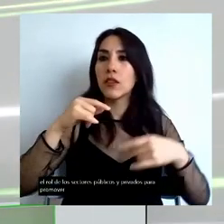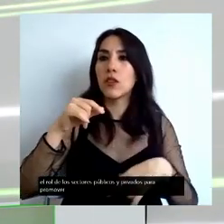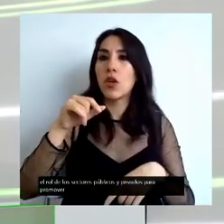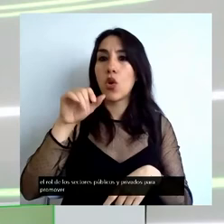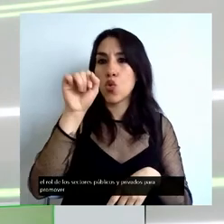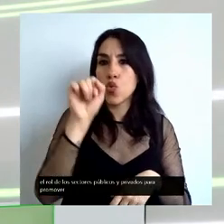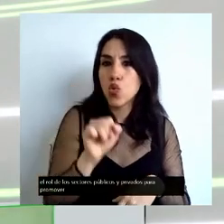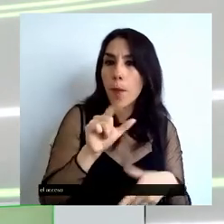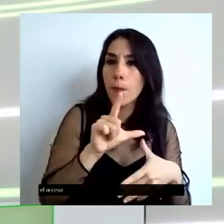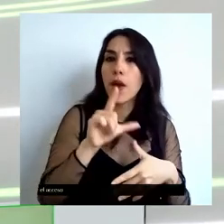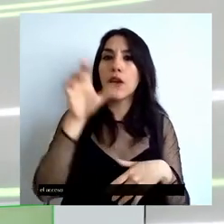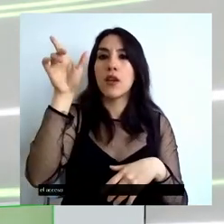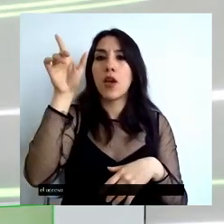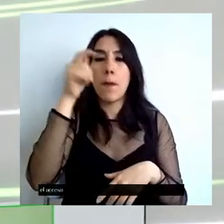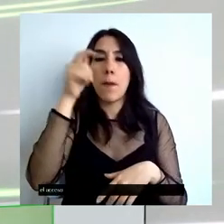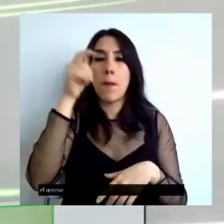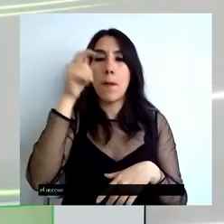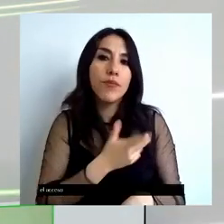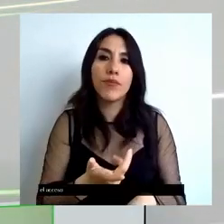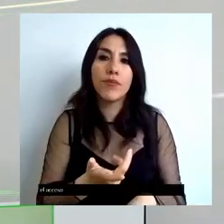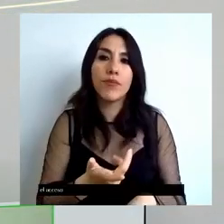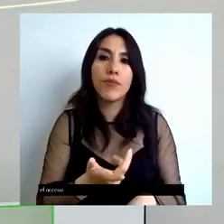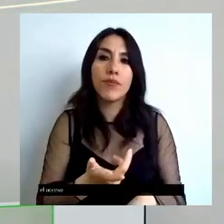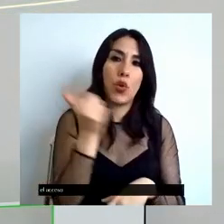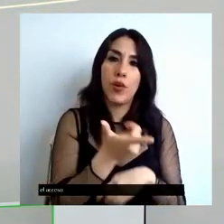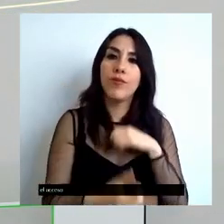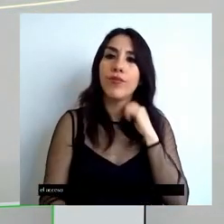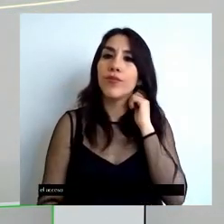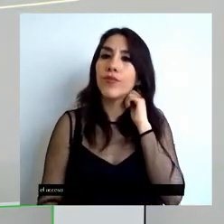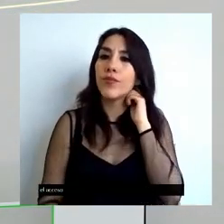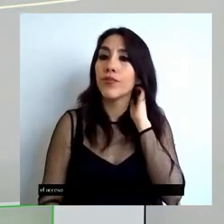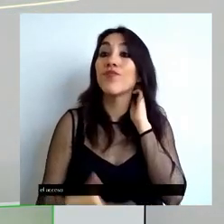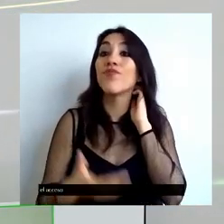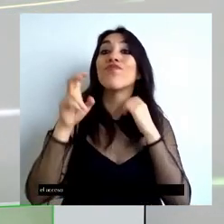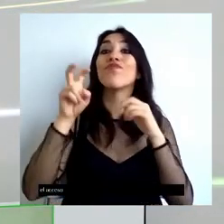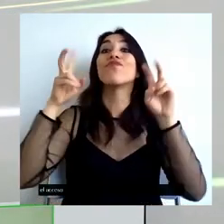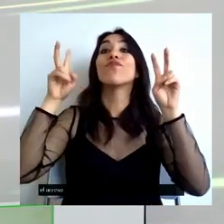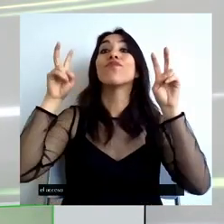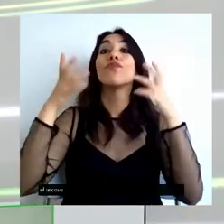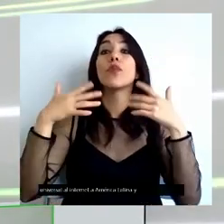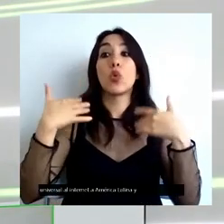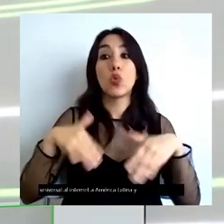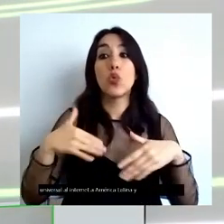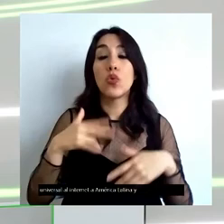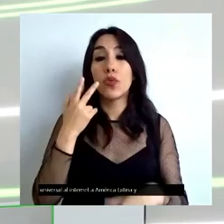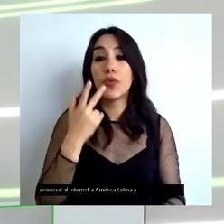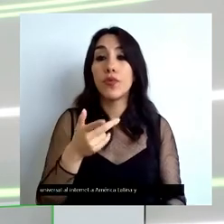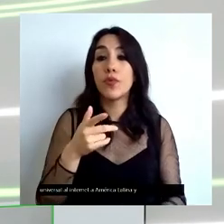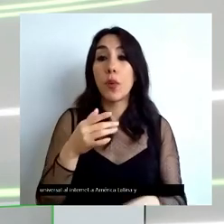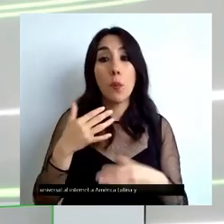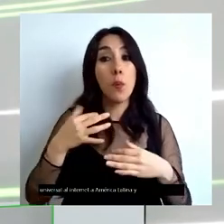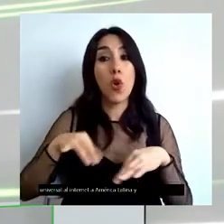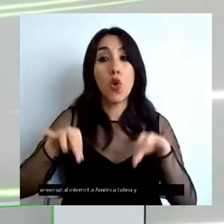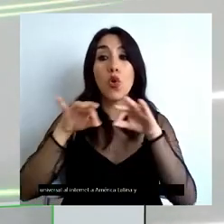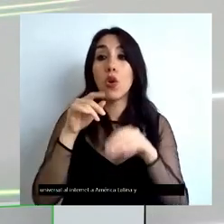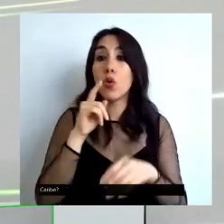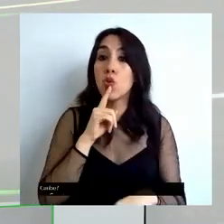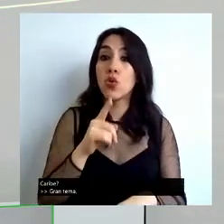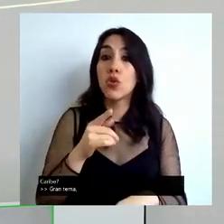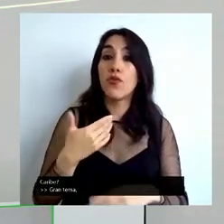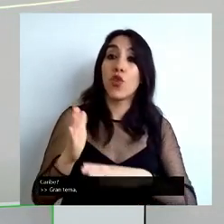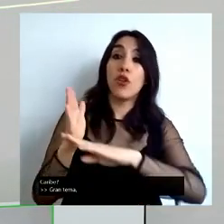Gran tema, sumamente importante y honestamente habíamos avanzado